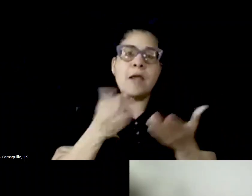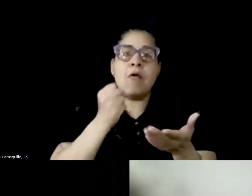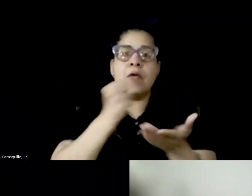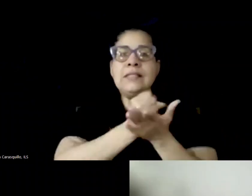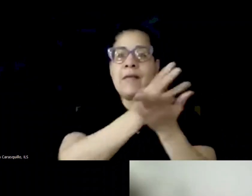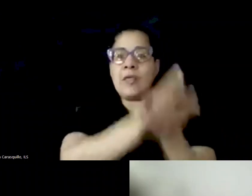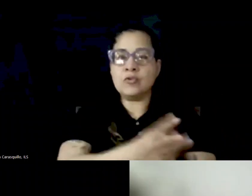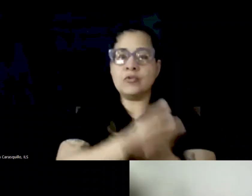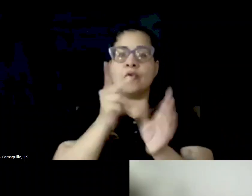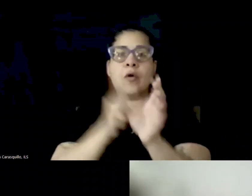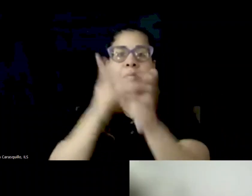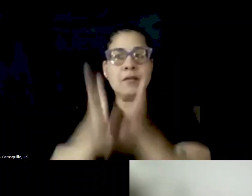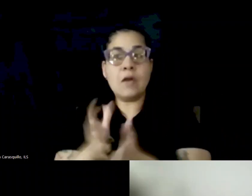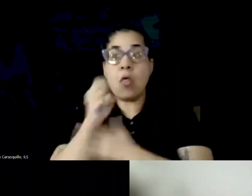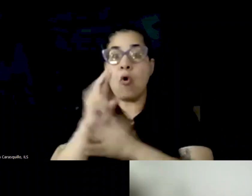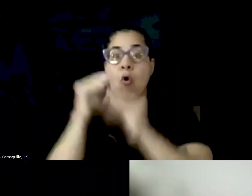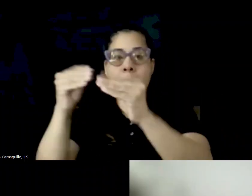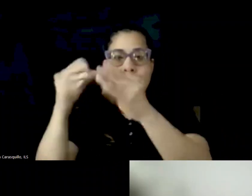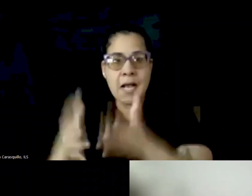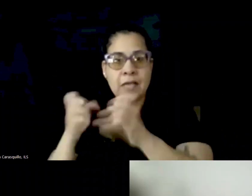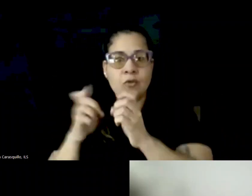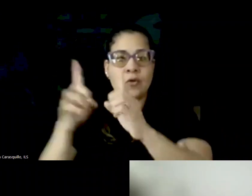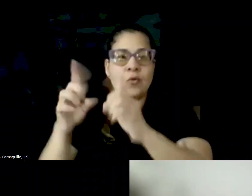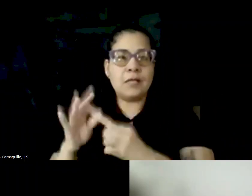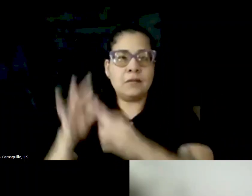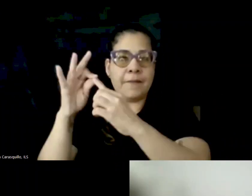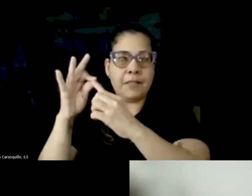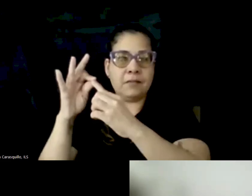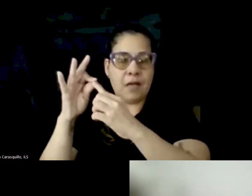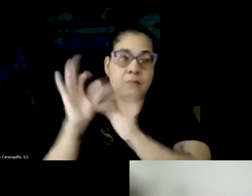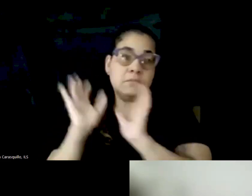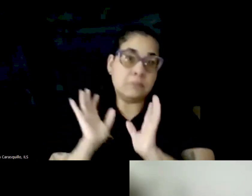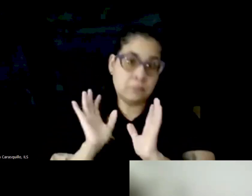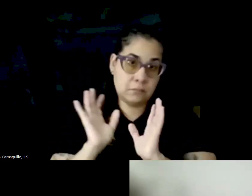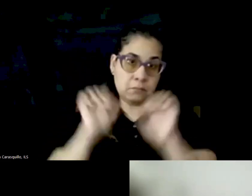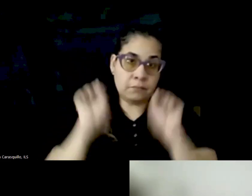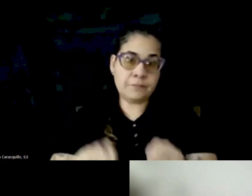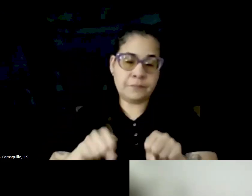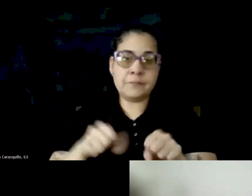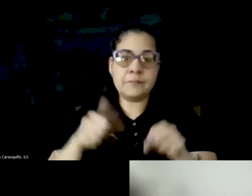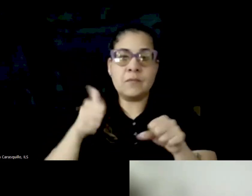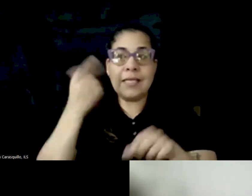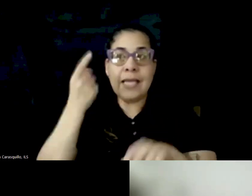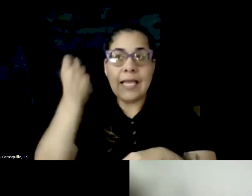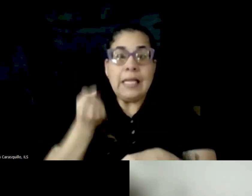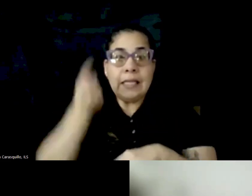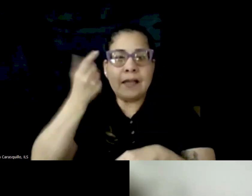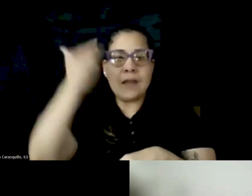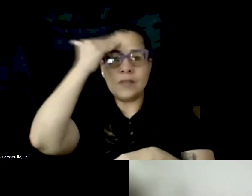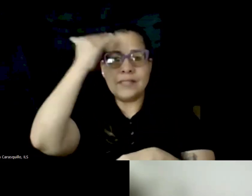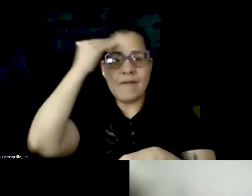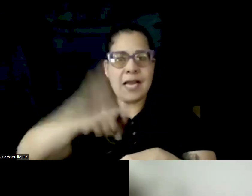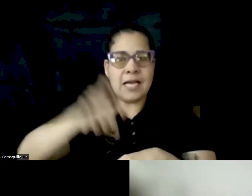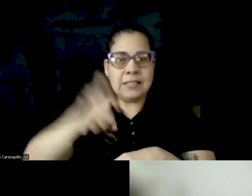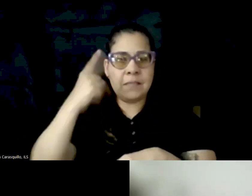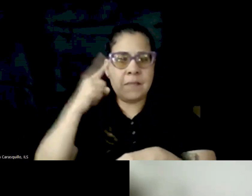puede ser el maestro especializado en educación especial, que puede entender las necesidades que tienen para ver de qué manera se están